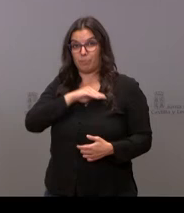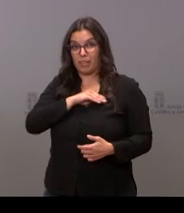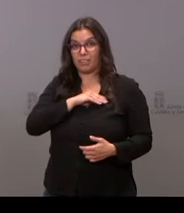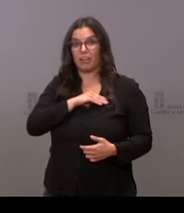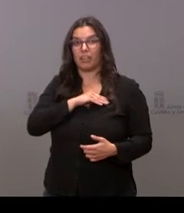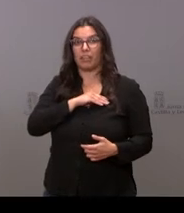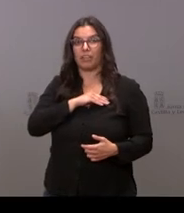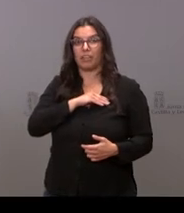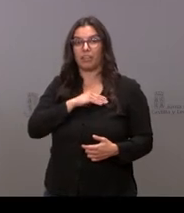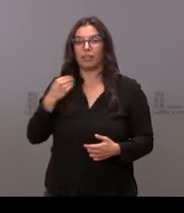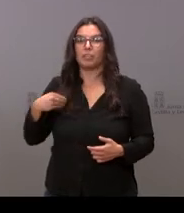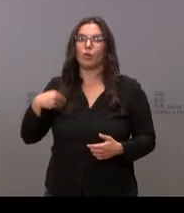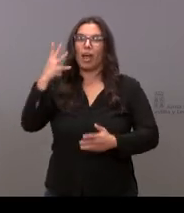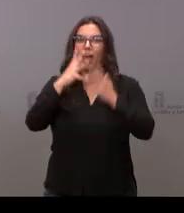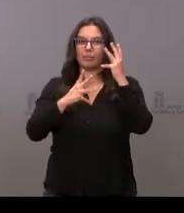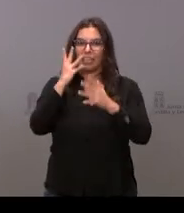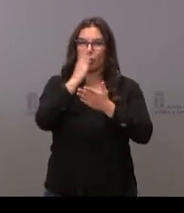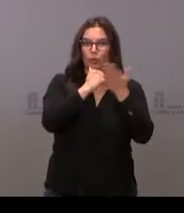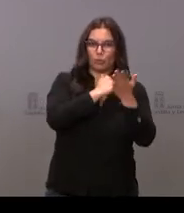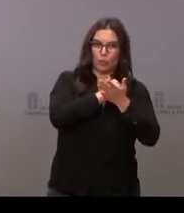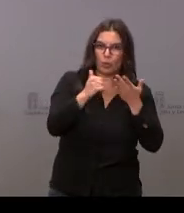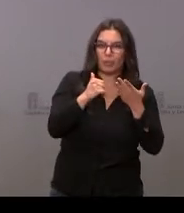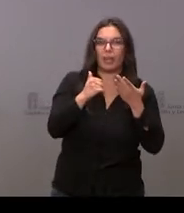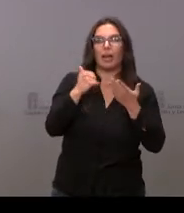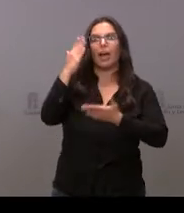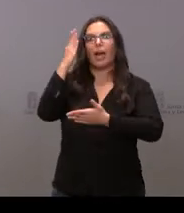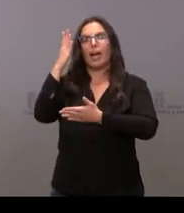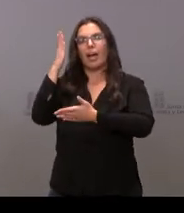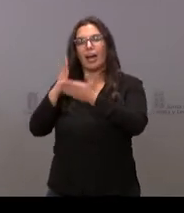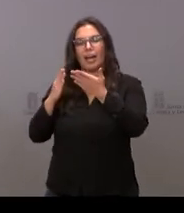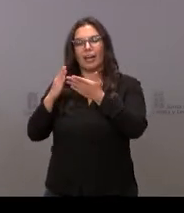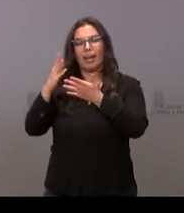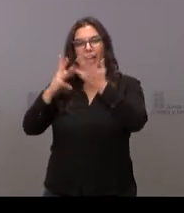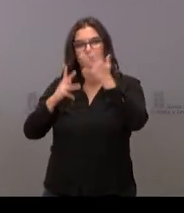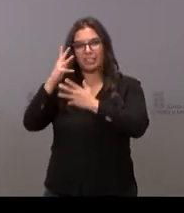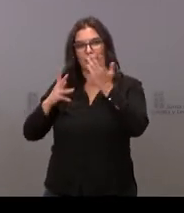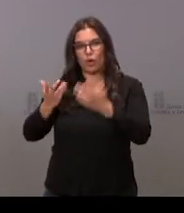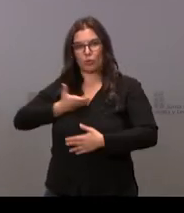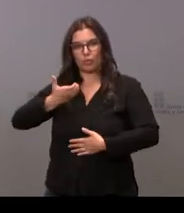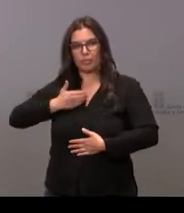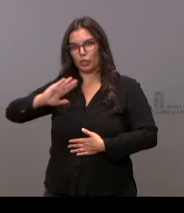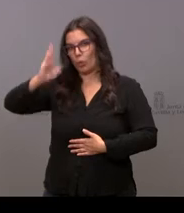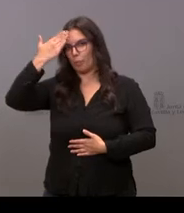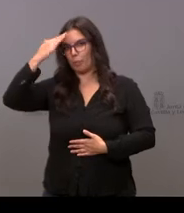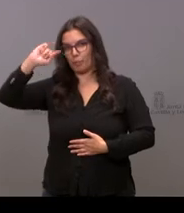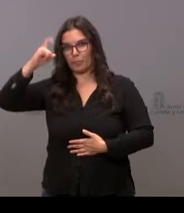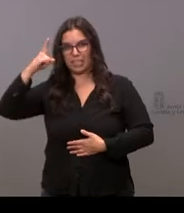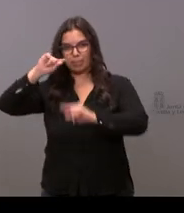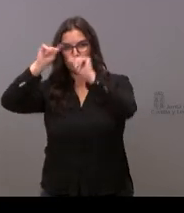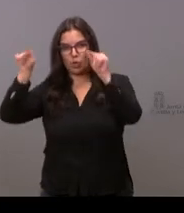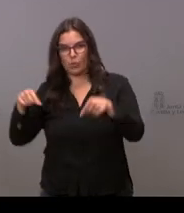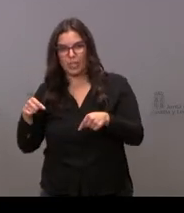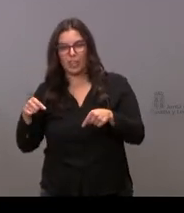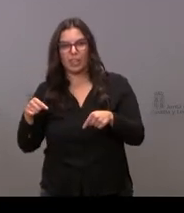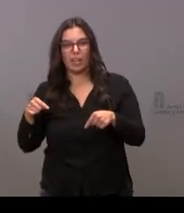junta de castilla-león la administración autonómica la administración local más importante en la provincia al ayuntamiento de la